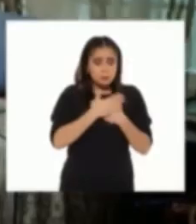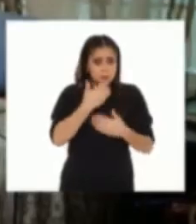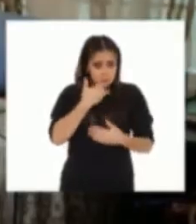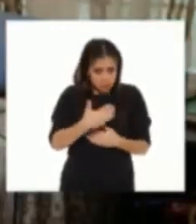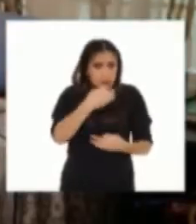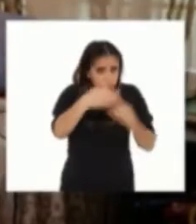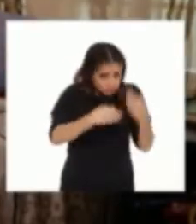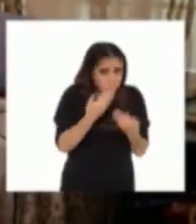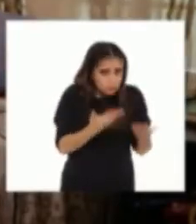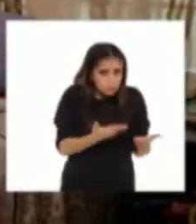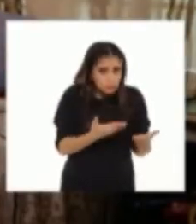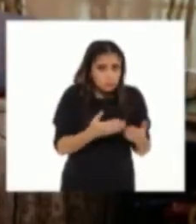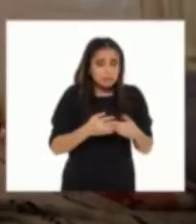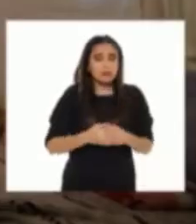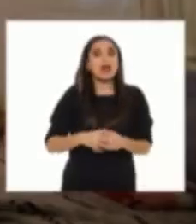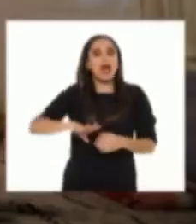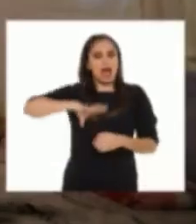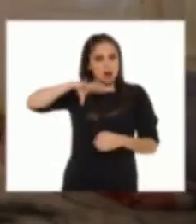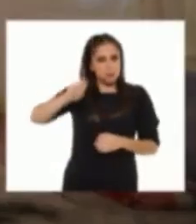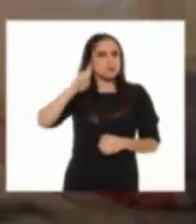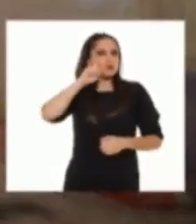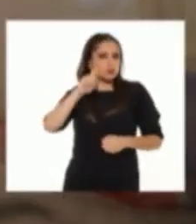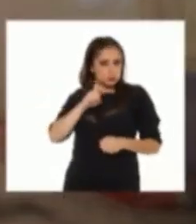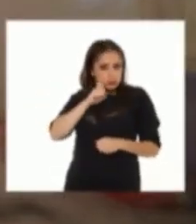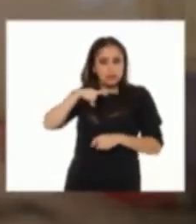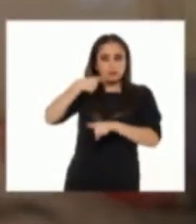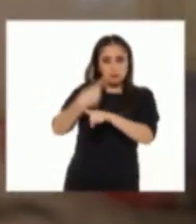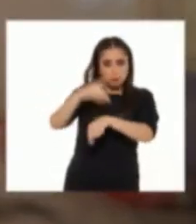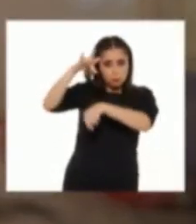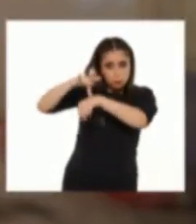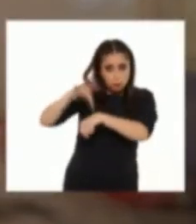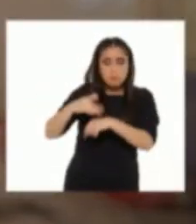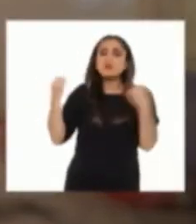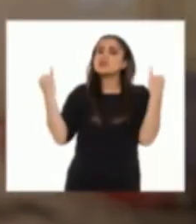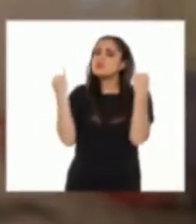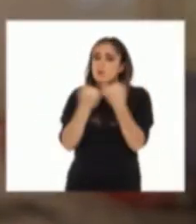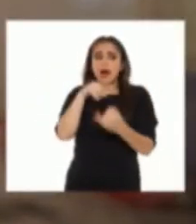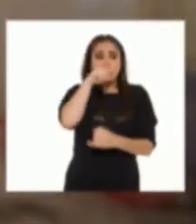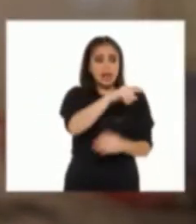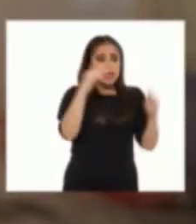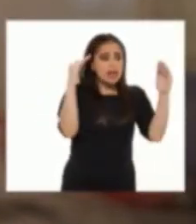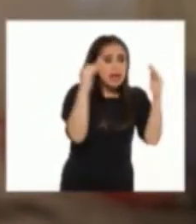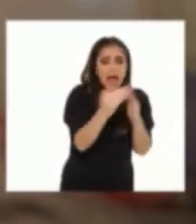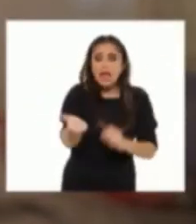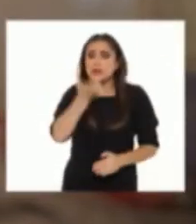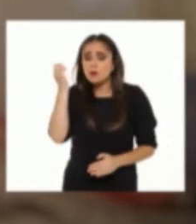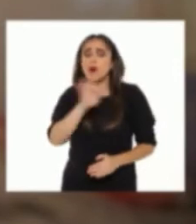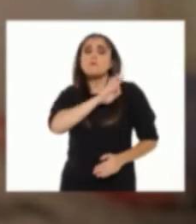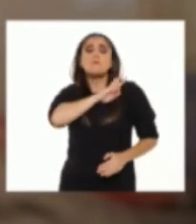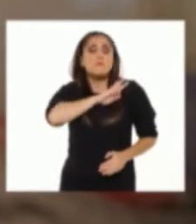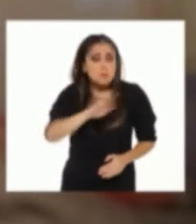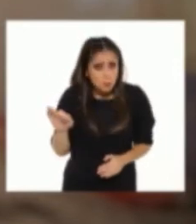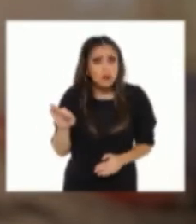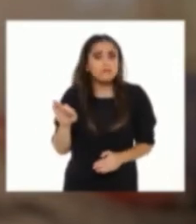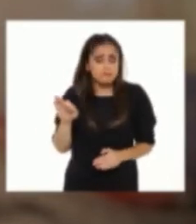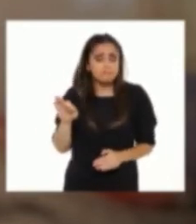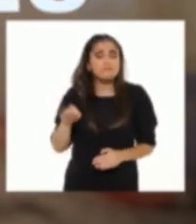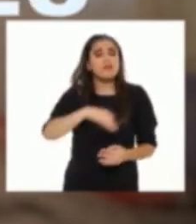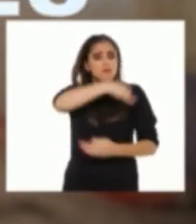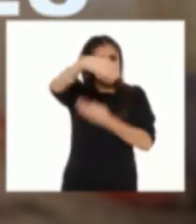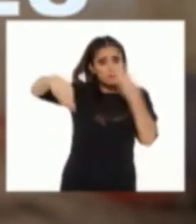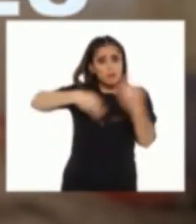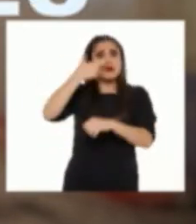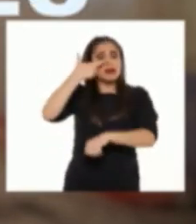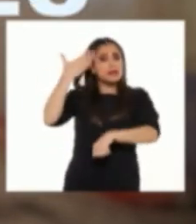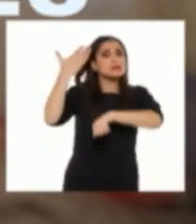¿Todo bien, mi amor? La violencia sexual también sucede en lugares confiables como el hogar o la escuela. Todas y